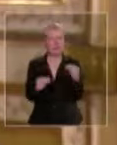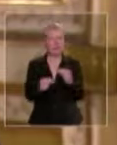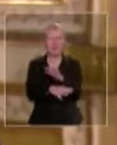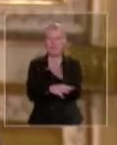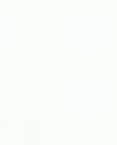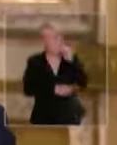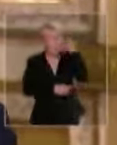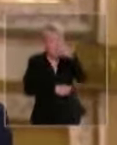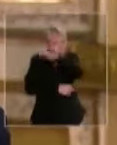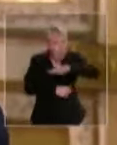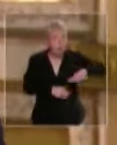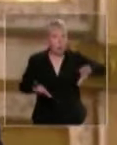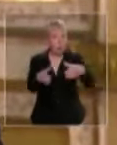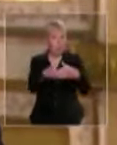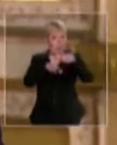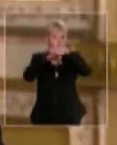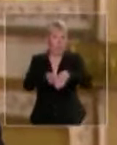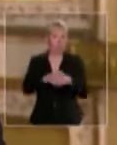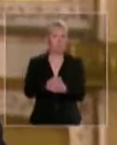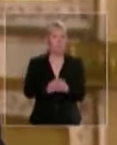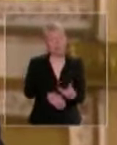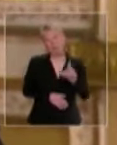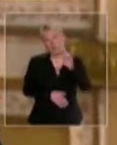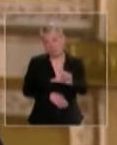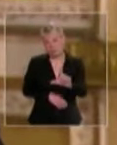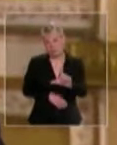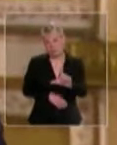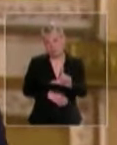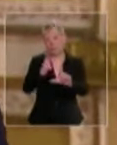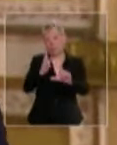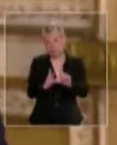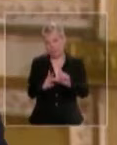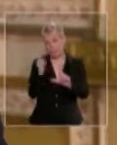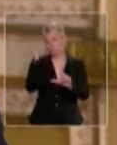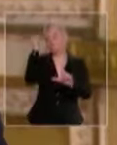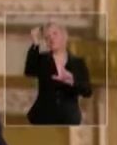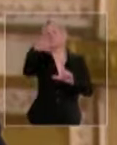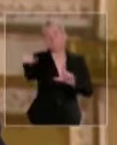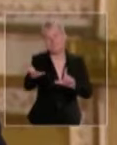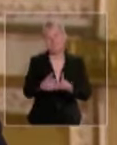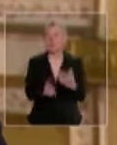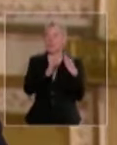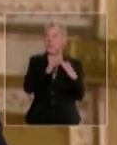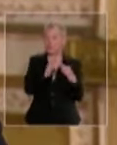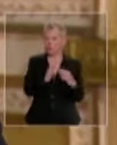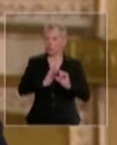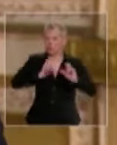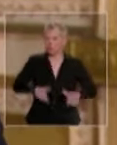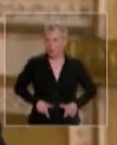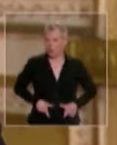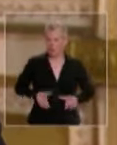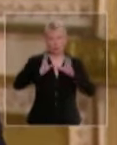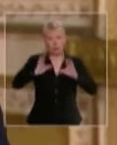Vuitton, anunció que lo que hasta ahora son sus fábricas de perfume, las van a dedicar a producir gel